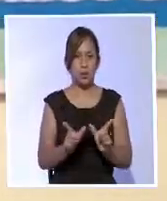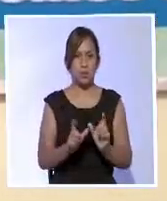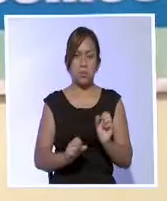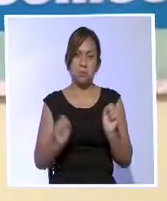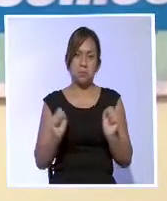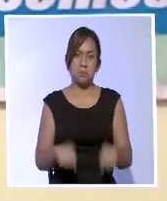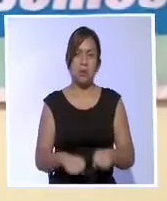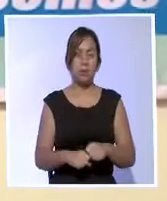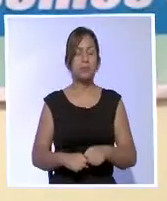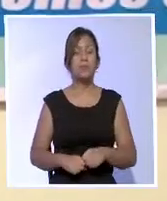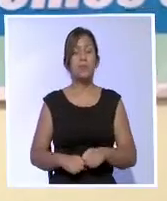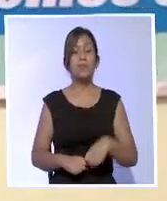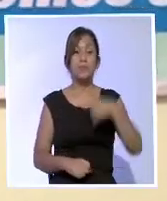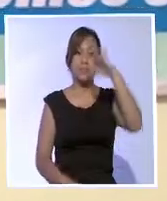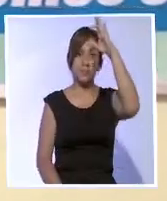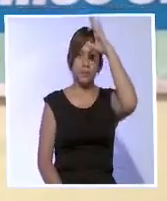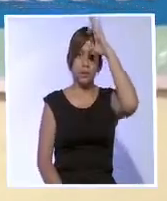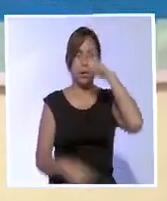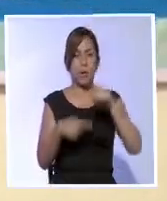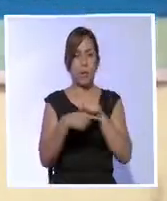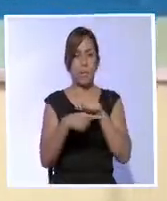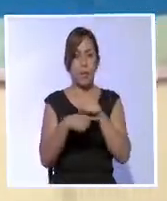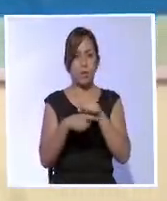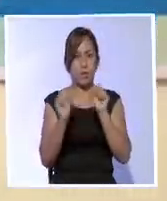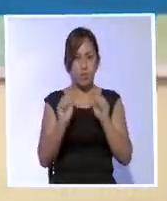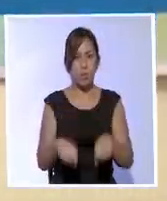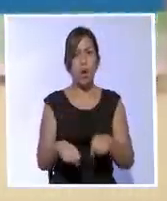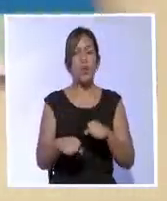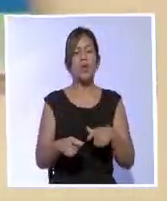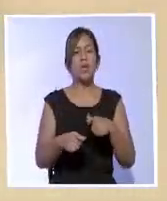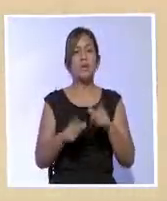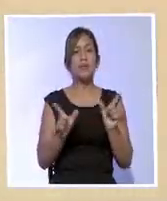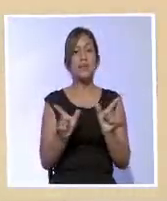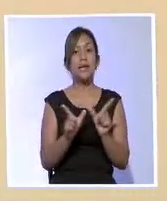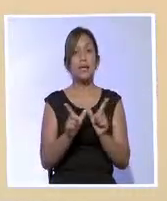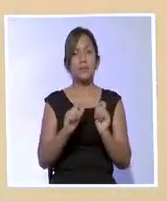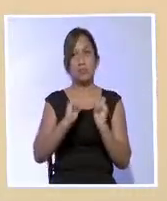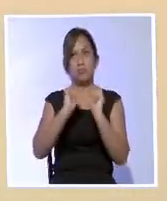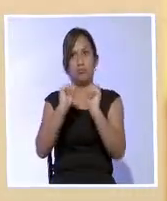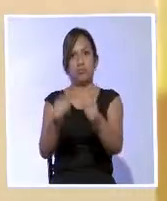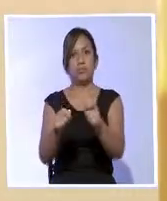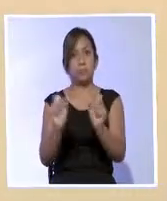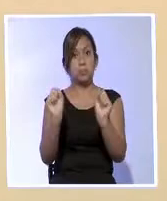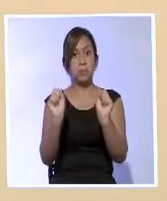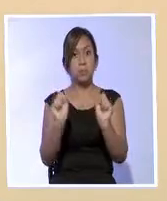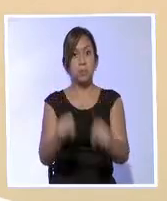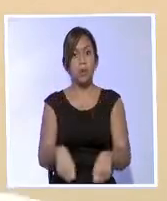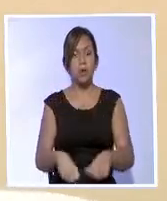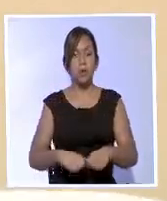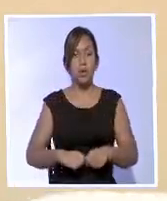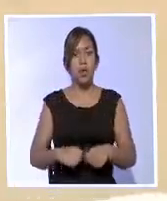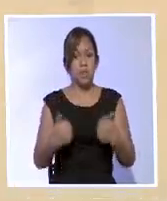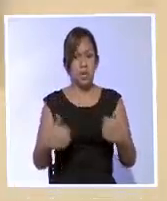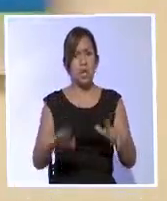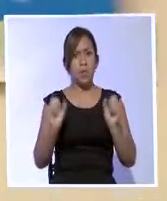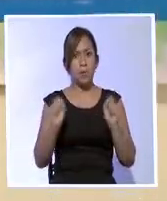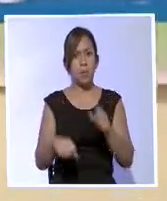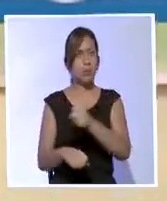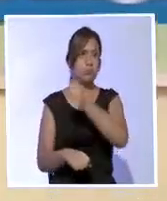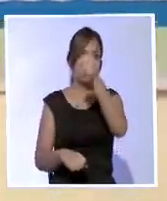teórico-prácticos para que puedan recibir una certificación y con esa certificación ya puedan